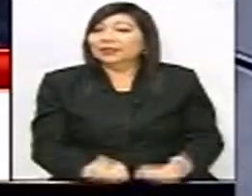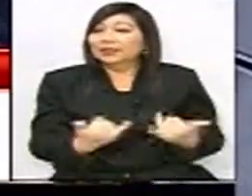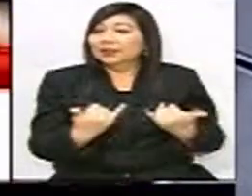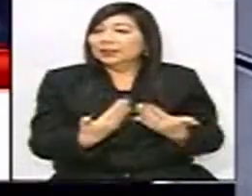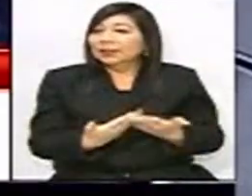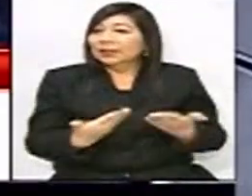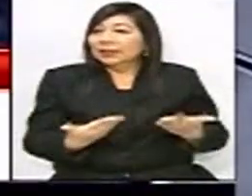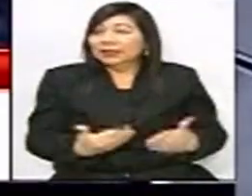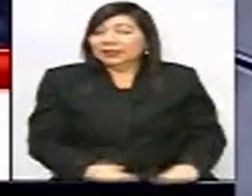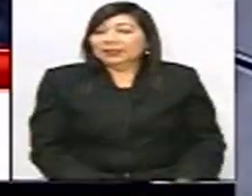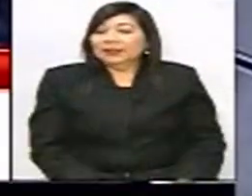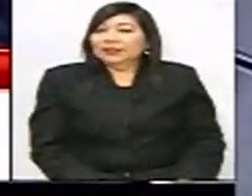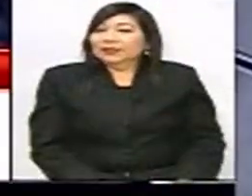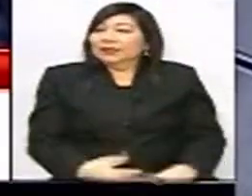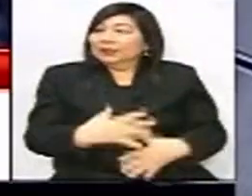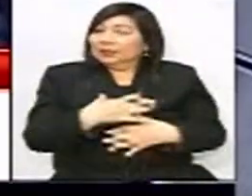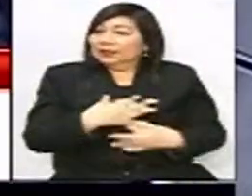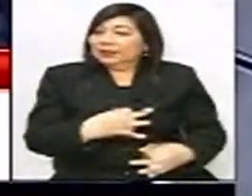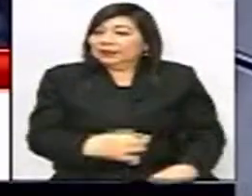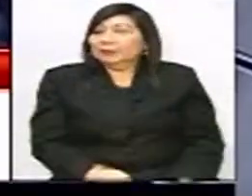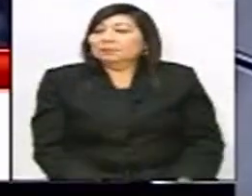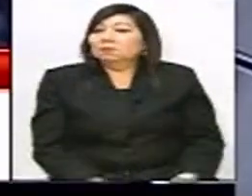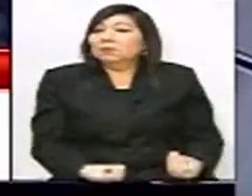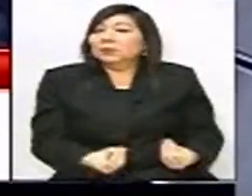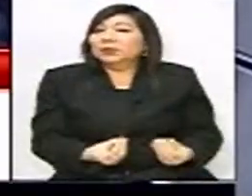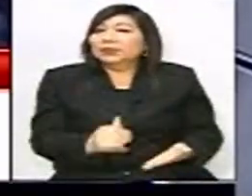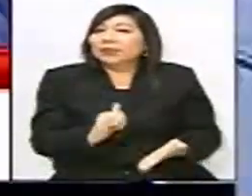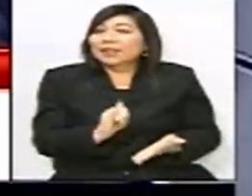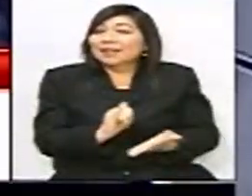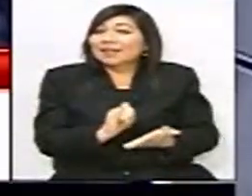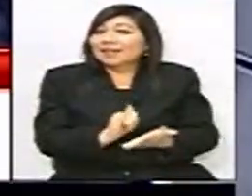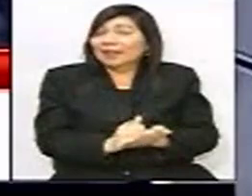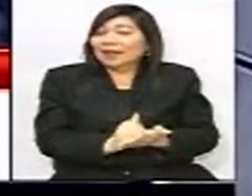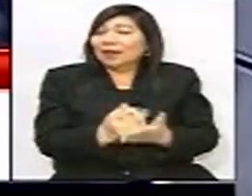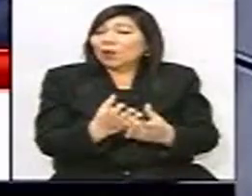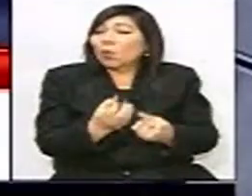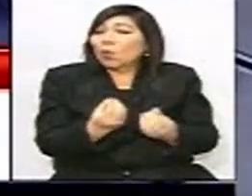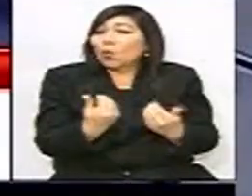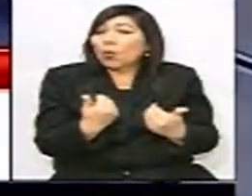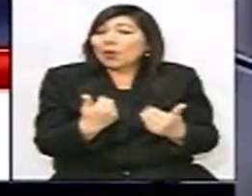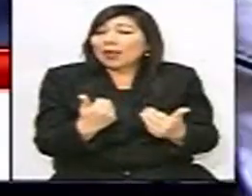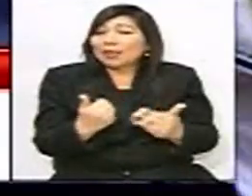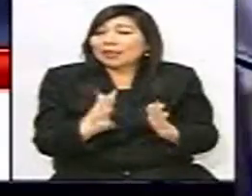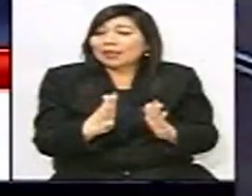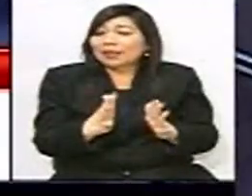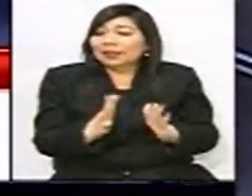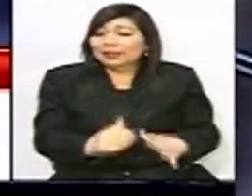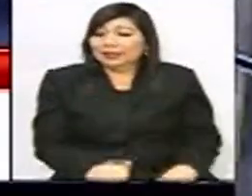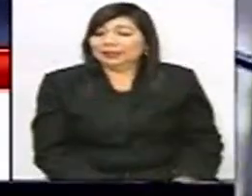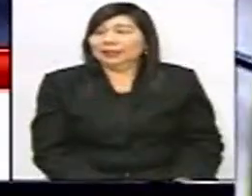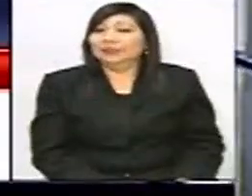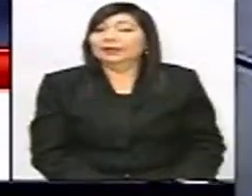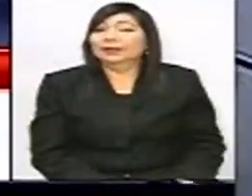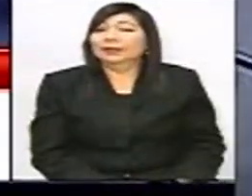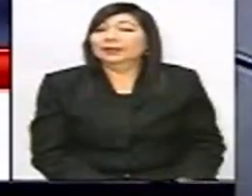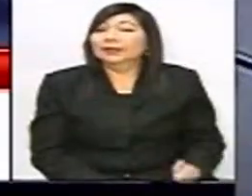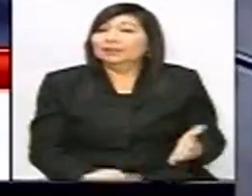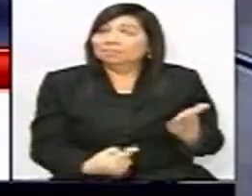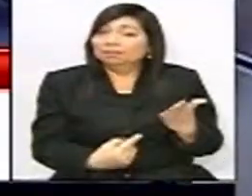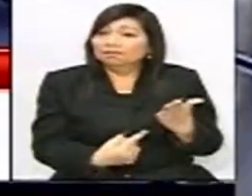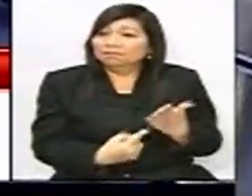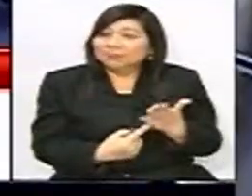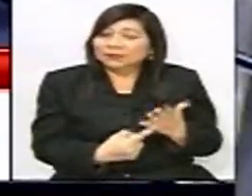estas cosas, que eso es interesante, porque vale la pena para tomar cualquier decisión que sea una autoridad